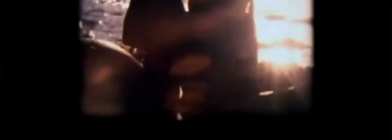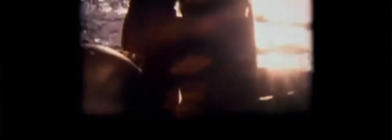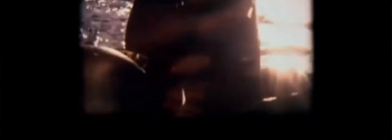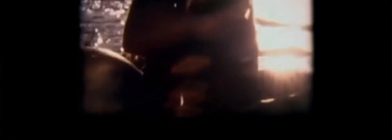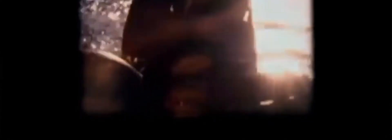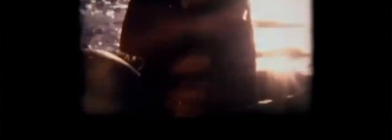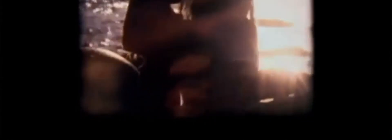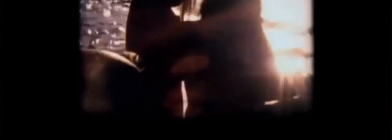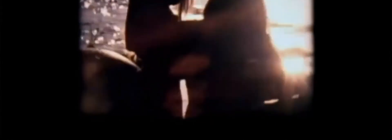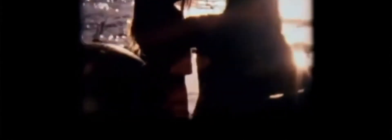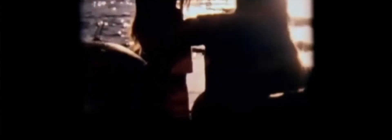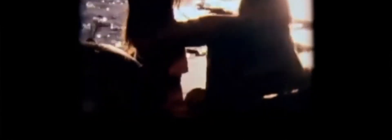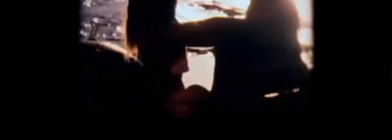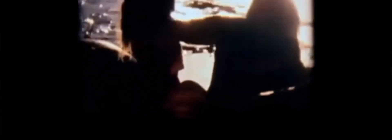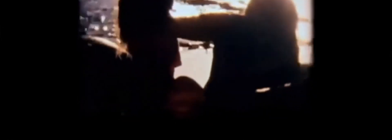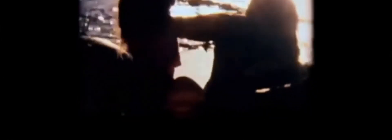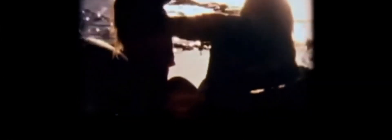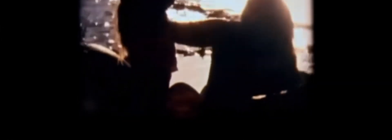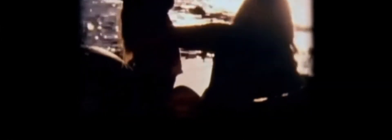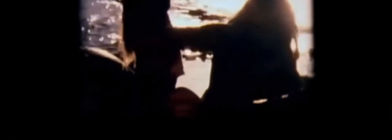un hombre se acercó y dijo